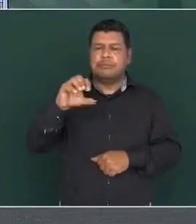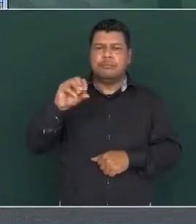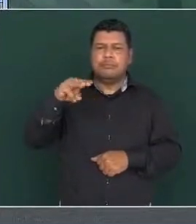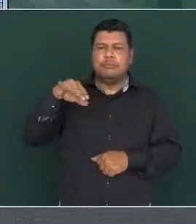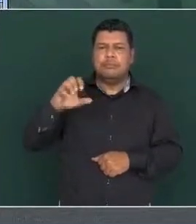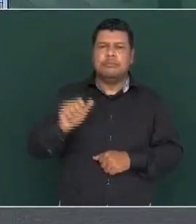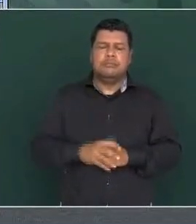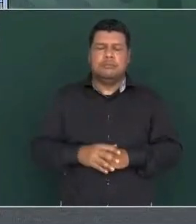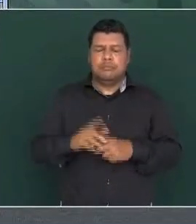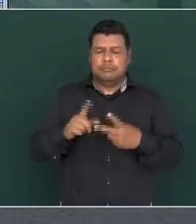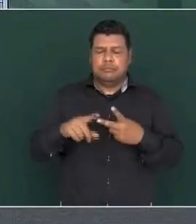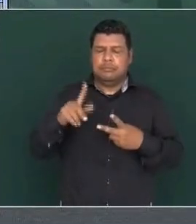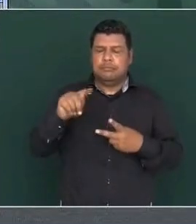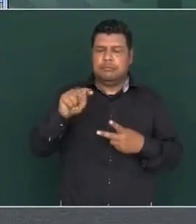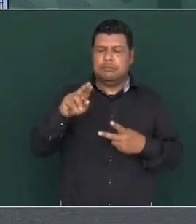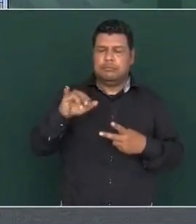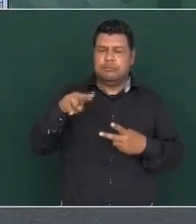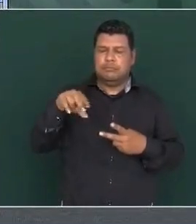Trinidad y Tobago,